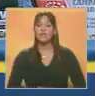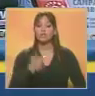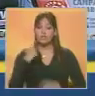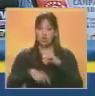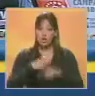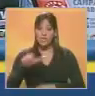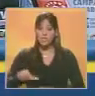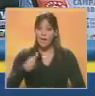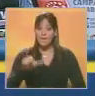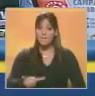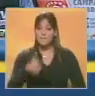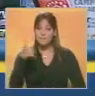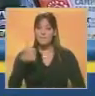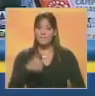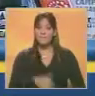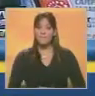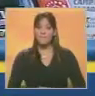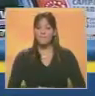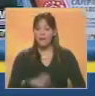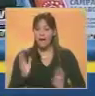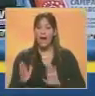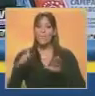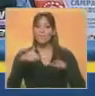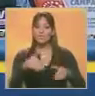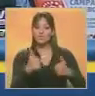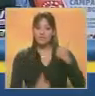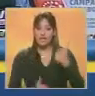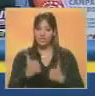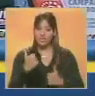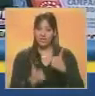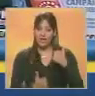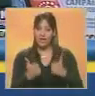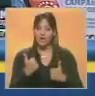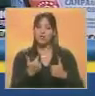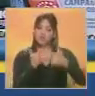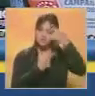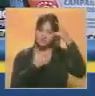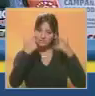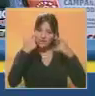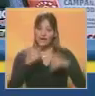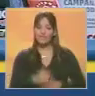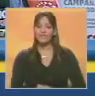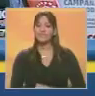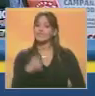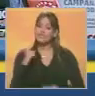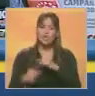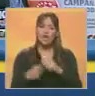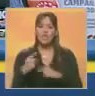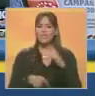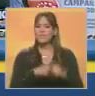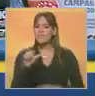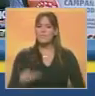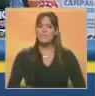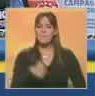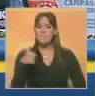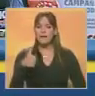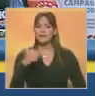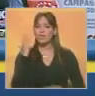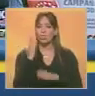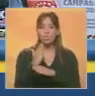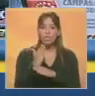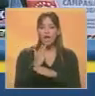más aumenta la brecha a favor del candidato Hugo Chávez y cada día más se estanca